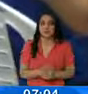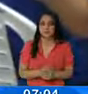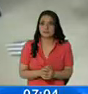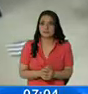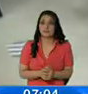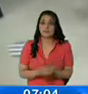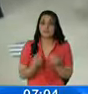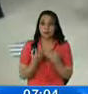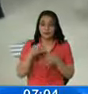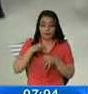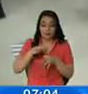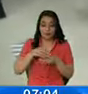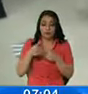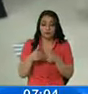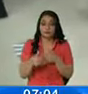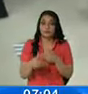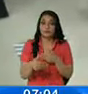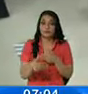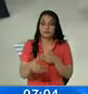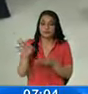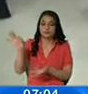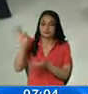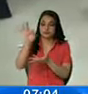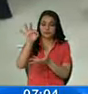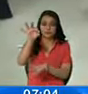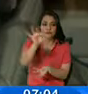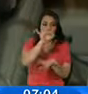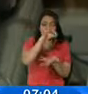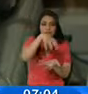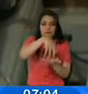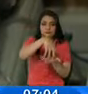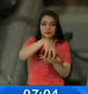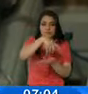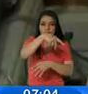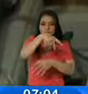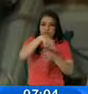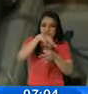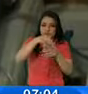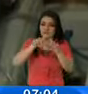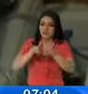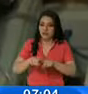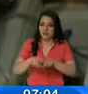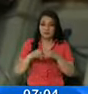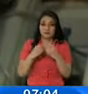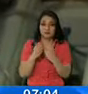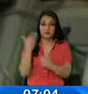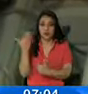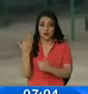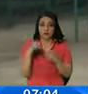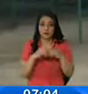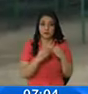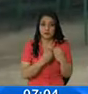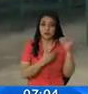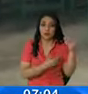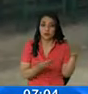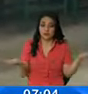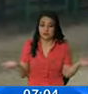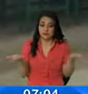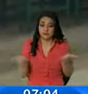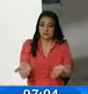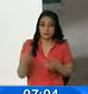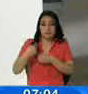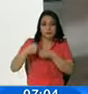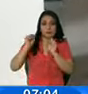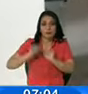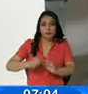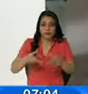escrutinio que se desarroll en las diferentes delegaciones provinciales electorales cuando las organizaciones políticas que participaron en la segunda vuelta